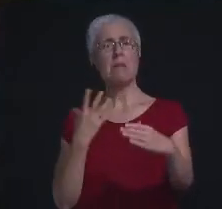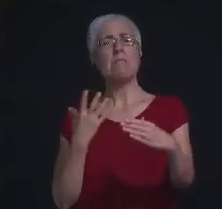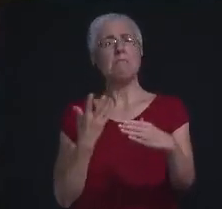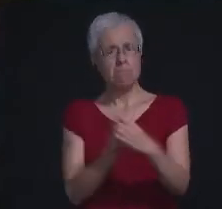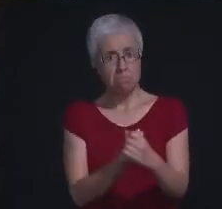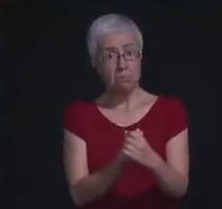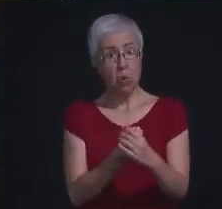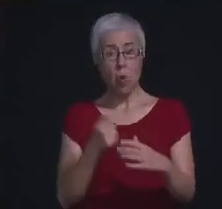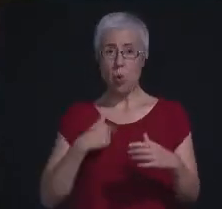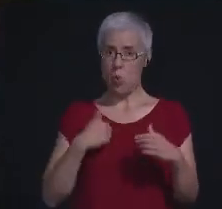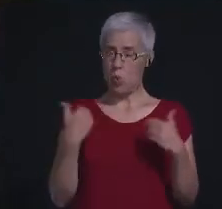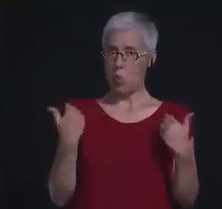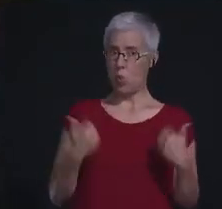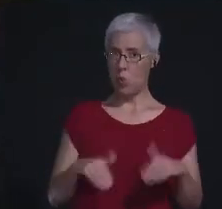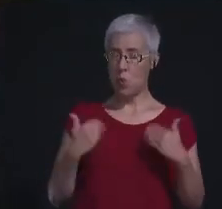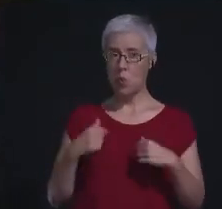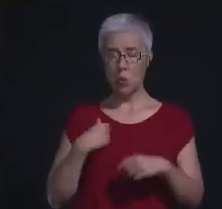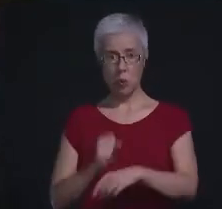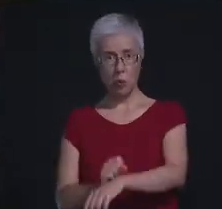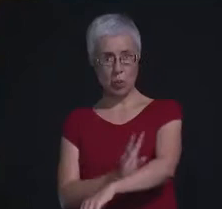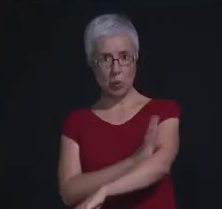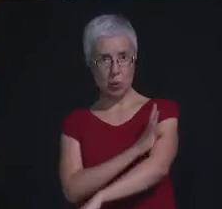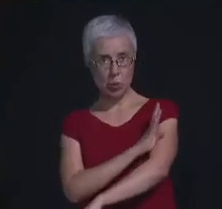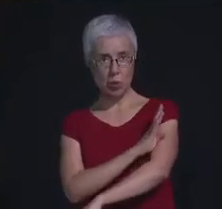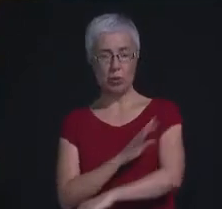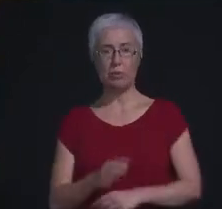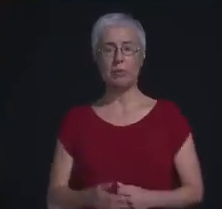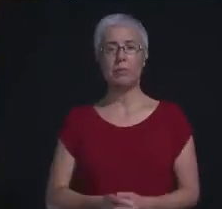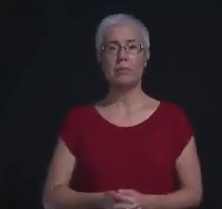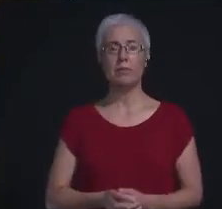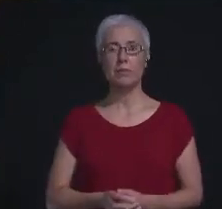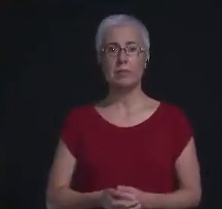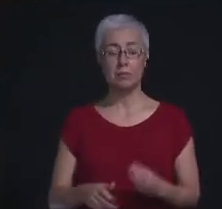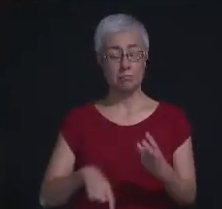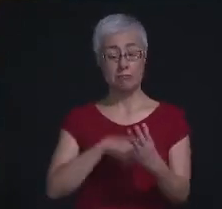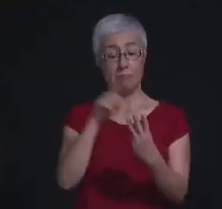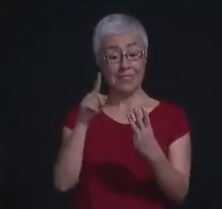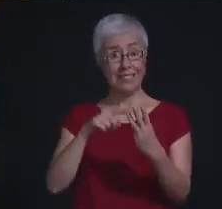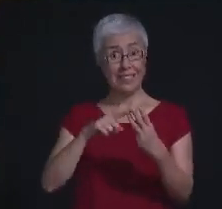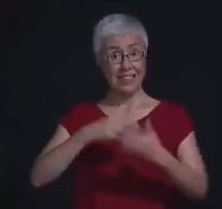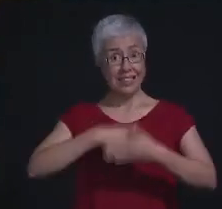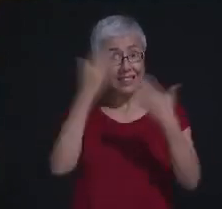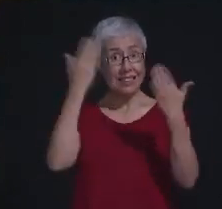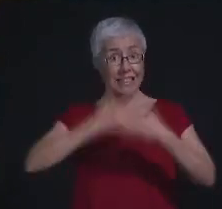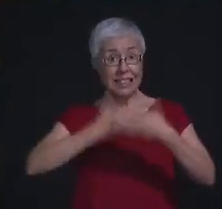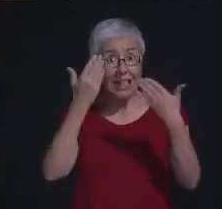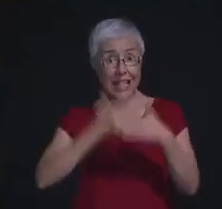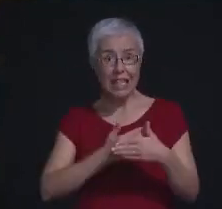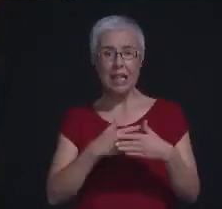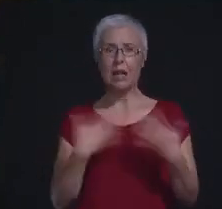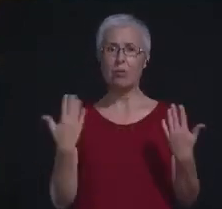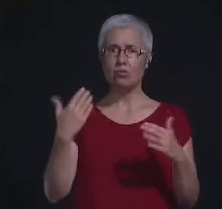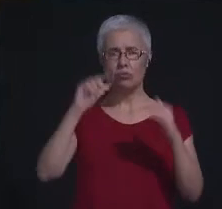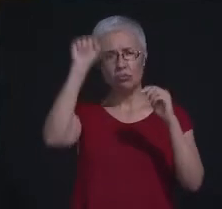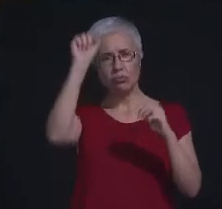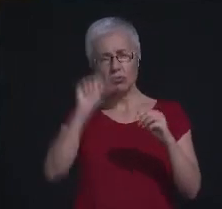para trabajar por el impacto a partir de ahora. Del miércoles, con Cliff Pryor nos habló de